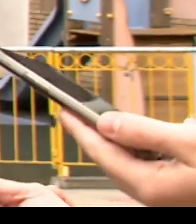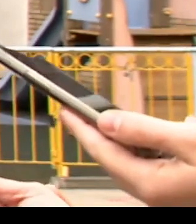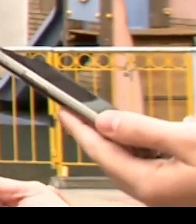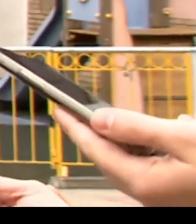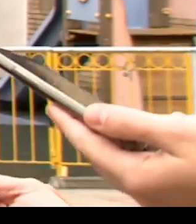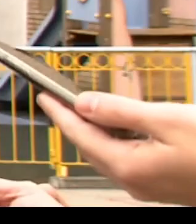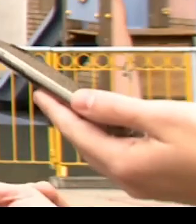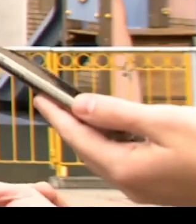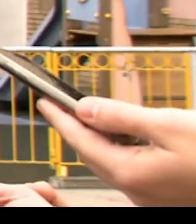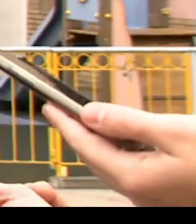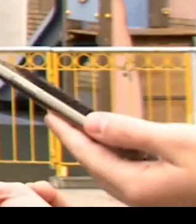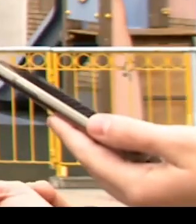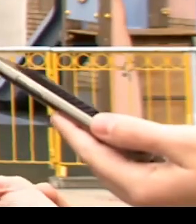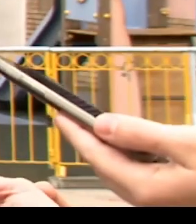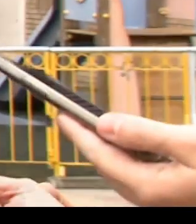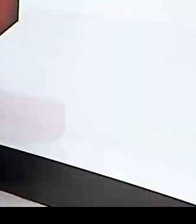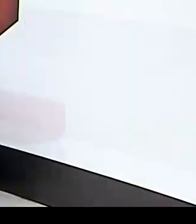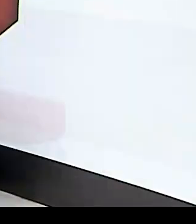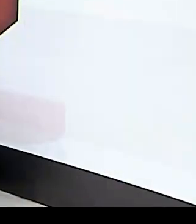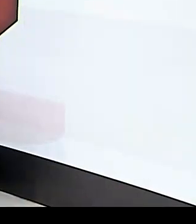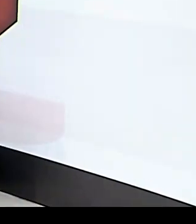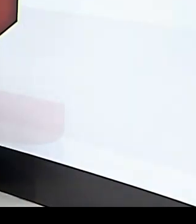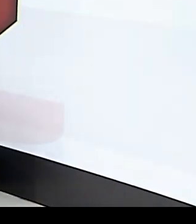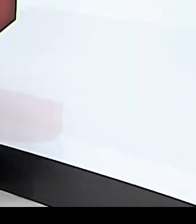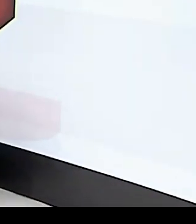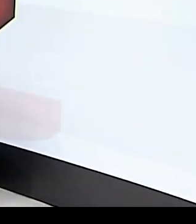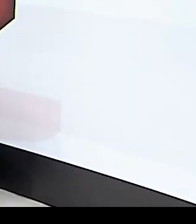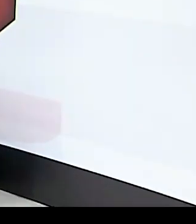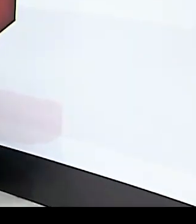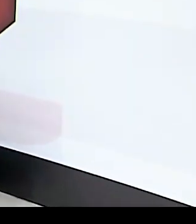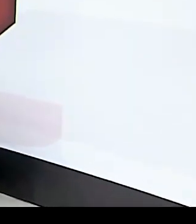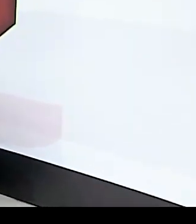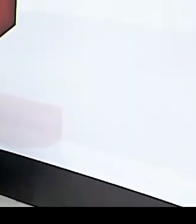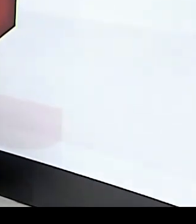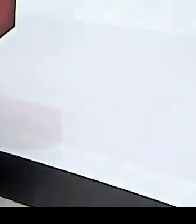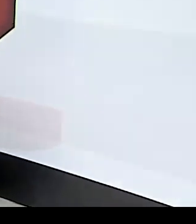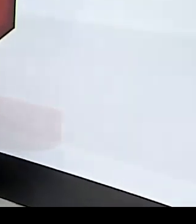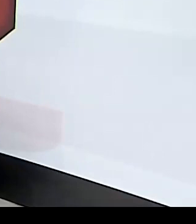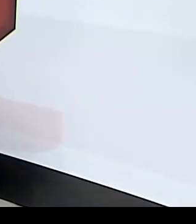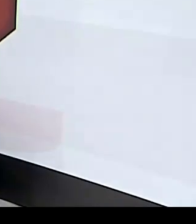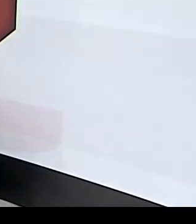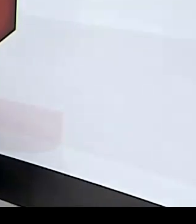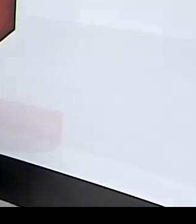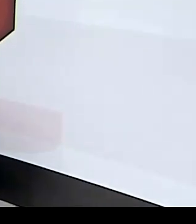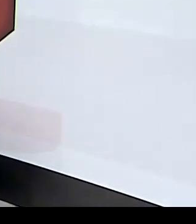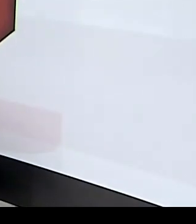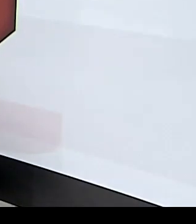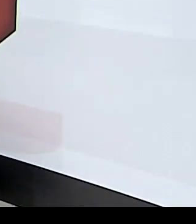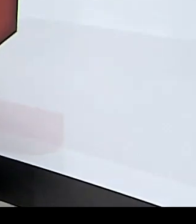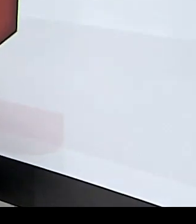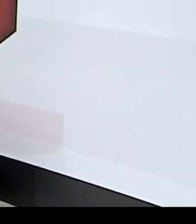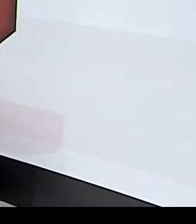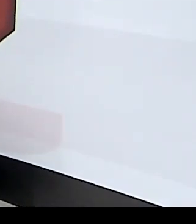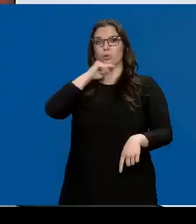lo debería vivir. Buenos días, esta ha sido otra noche de bombardeos. Los ataques del ejército ruso